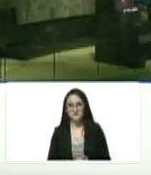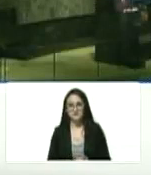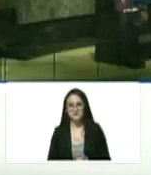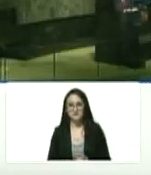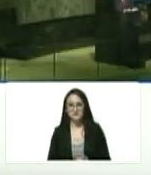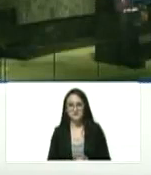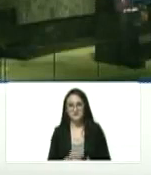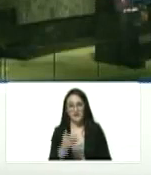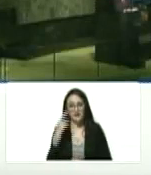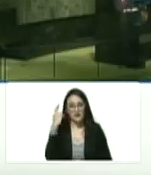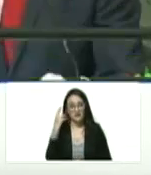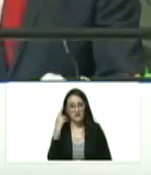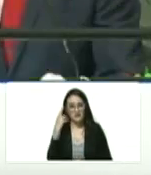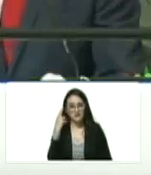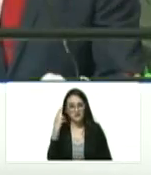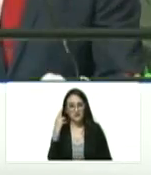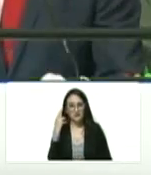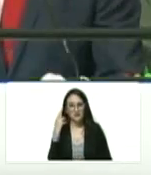Y reflexionábamos